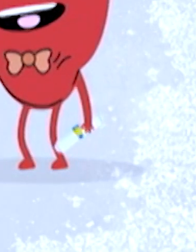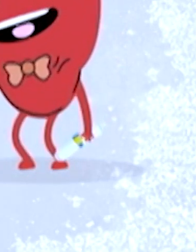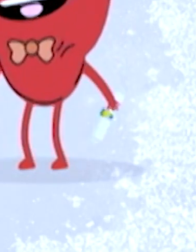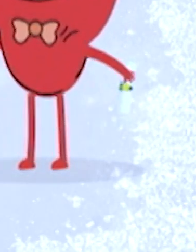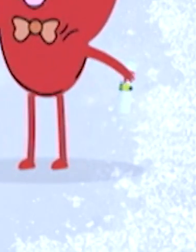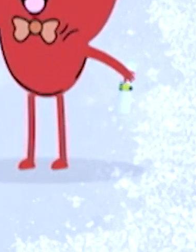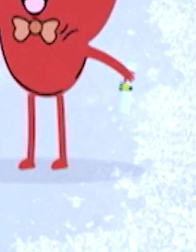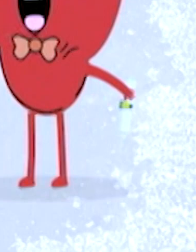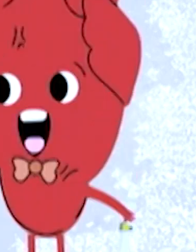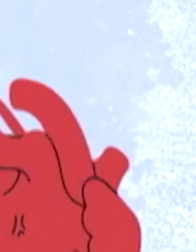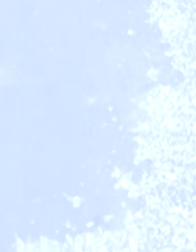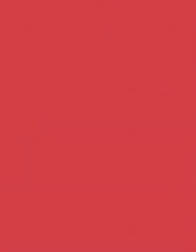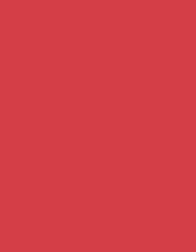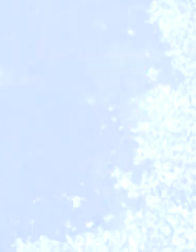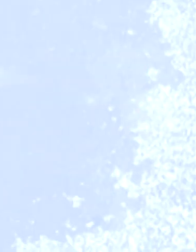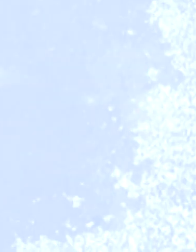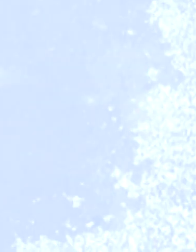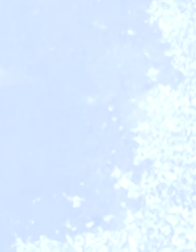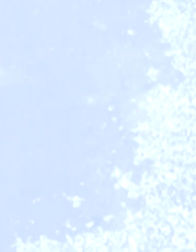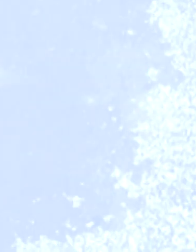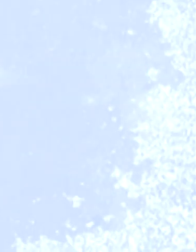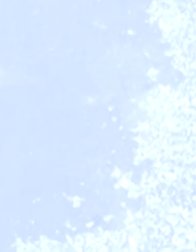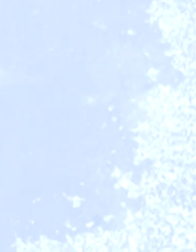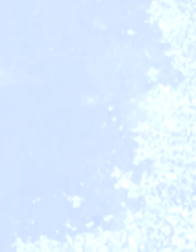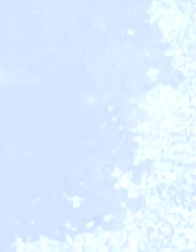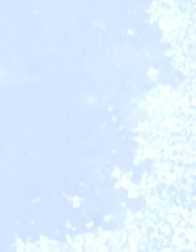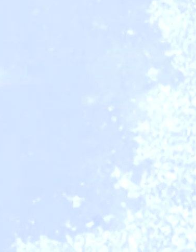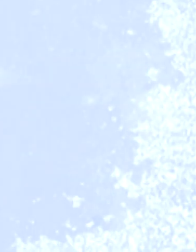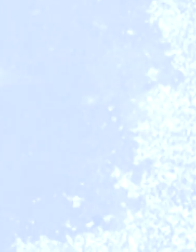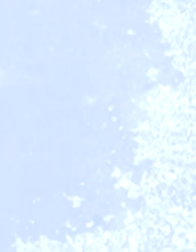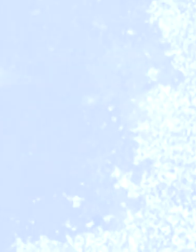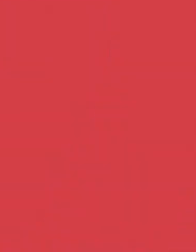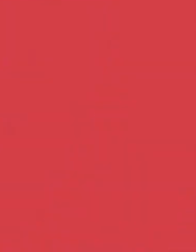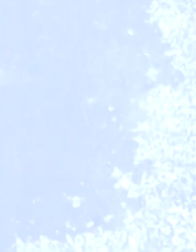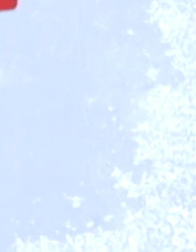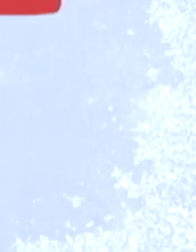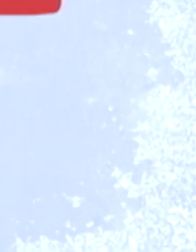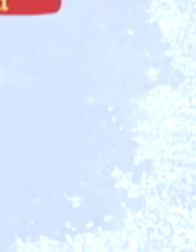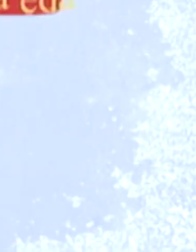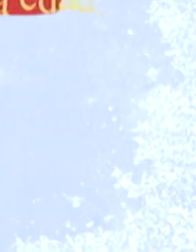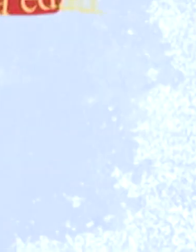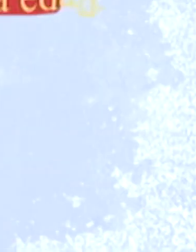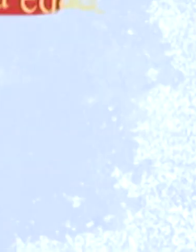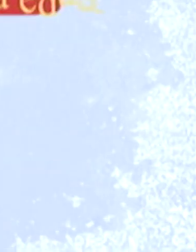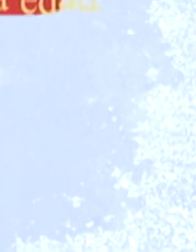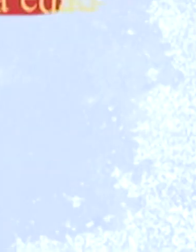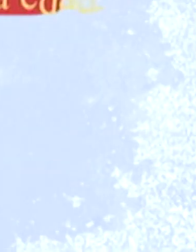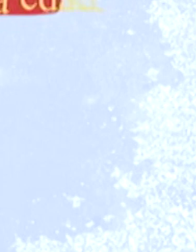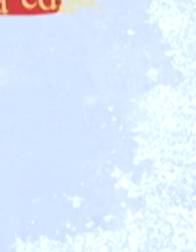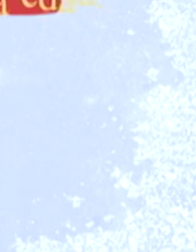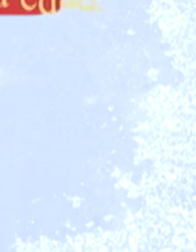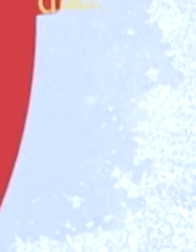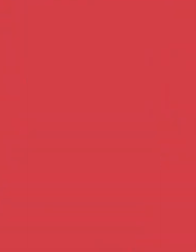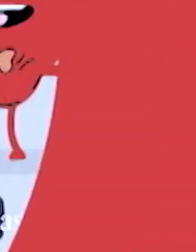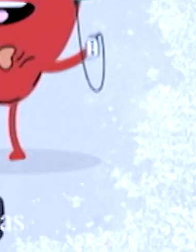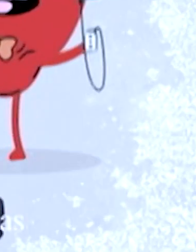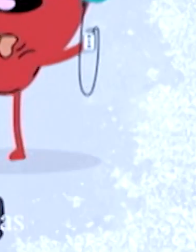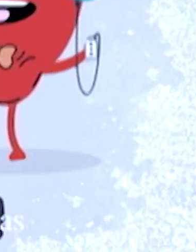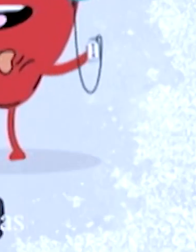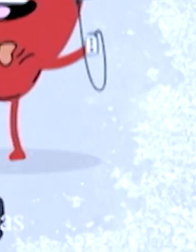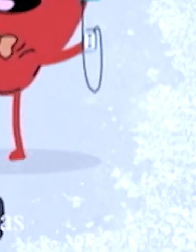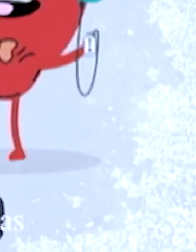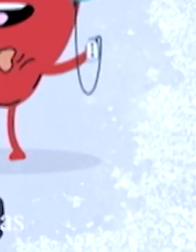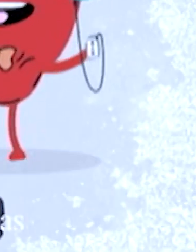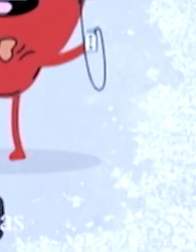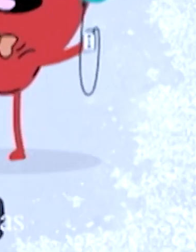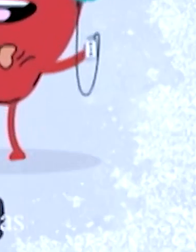Se graduaron el mismo año, se sentían bien cuando estaban juntos, entonces sabías que era para vos. Proteja